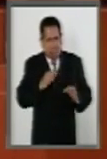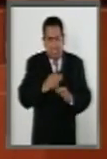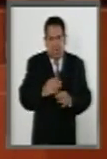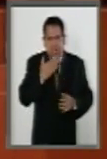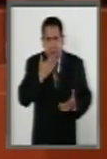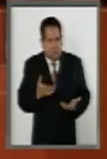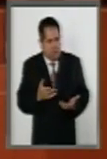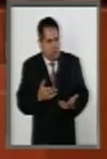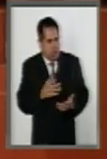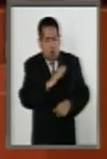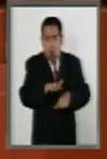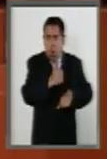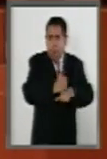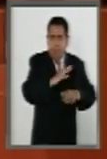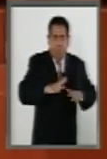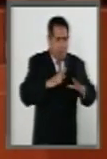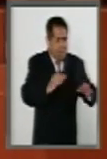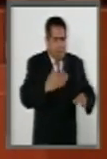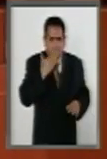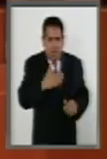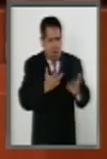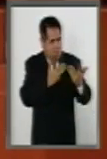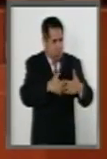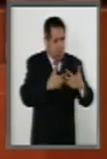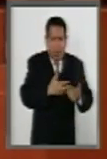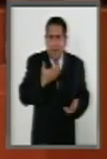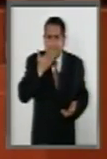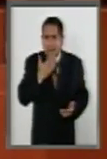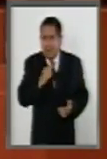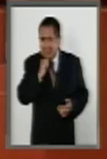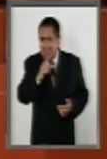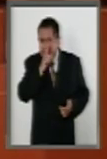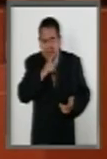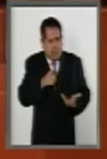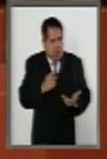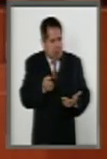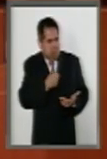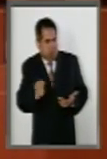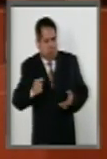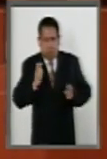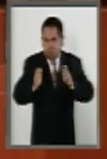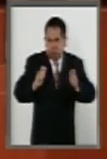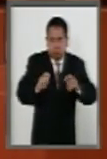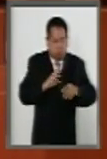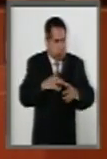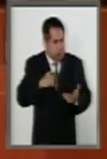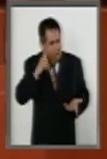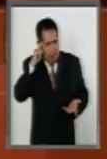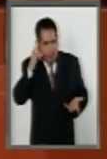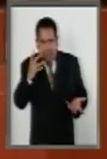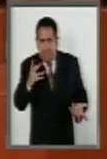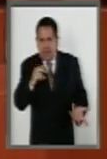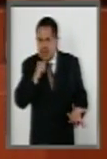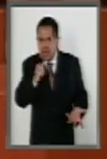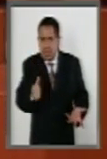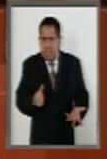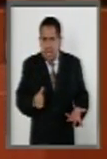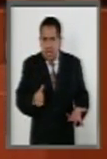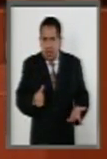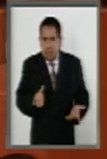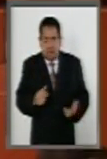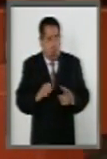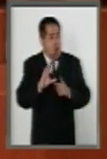de integrarse ni de funcionar con efectividad ni la eficacia con la que se pensaba. La Comisión Nacional